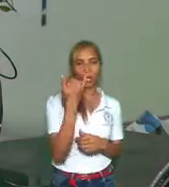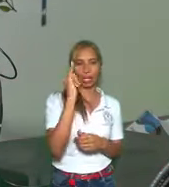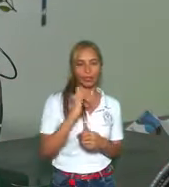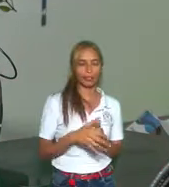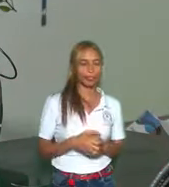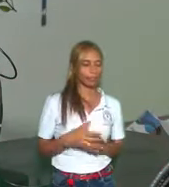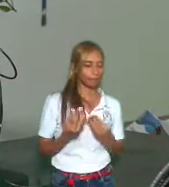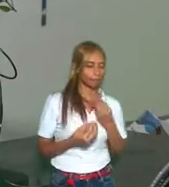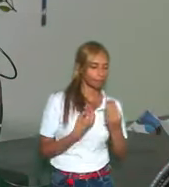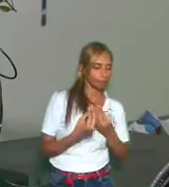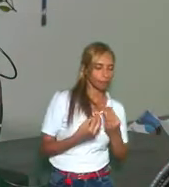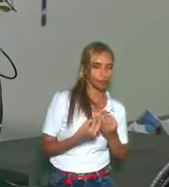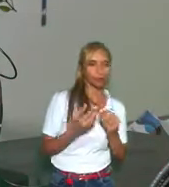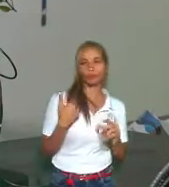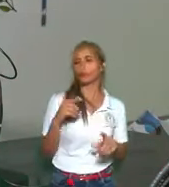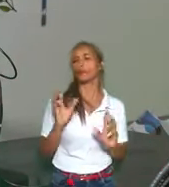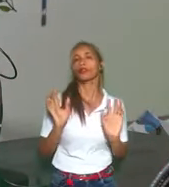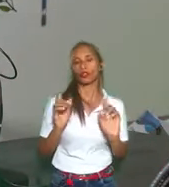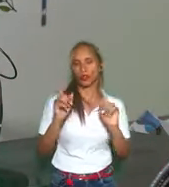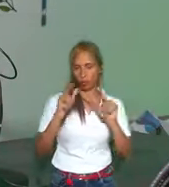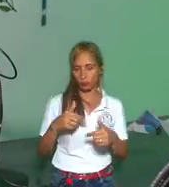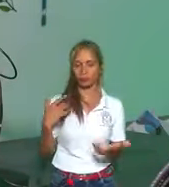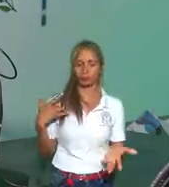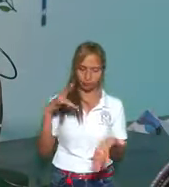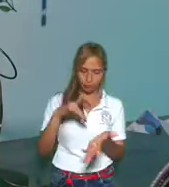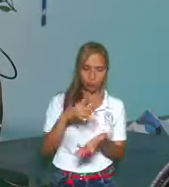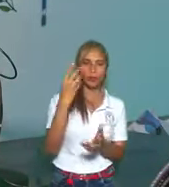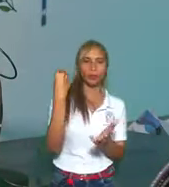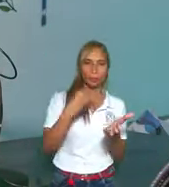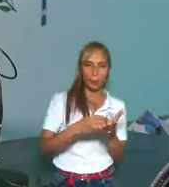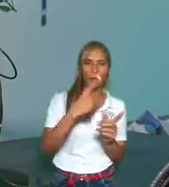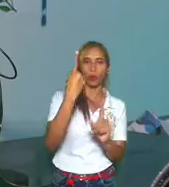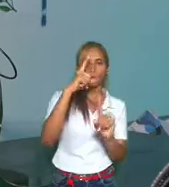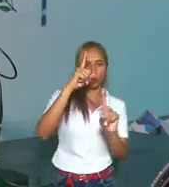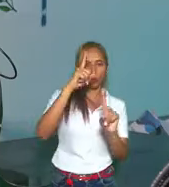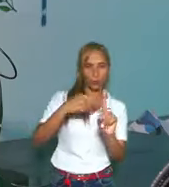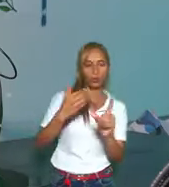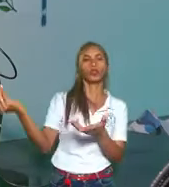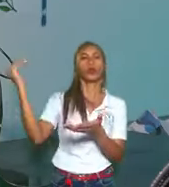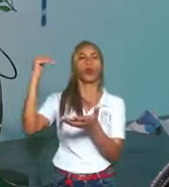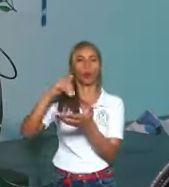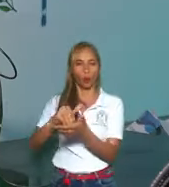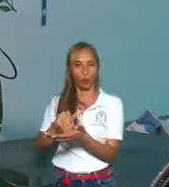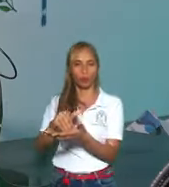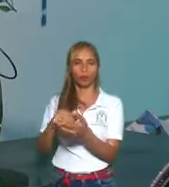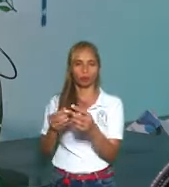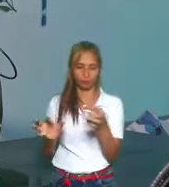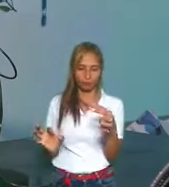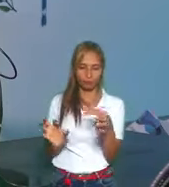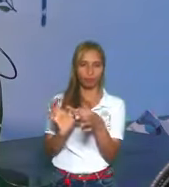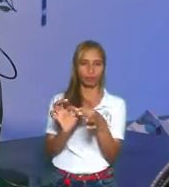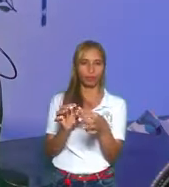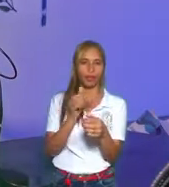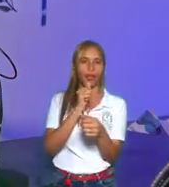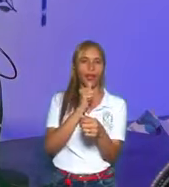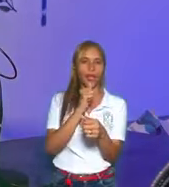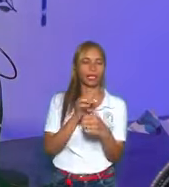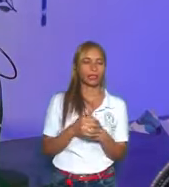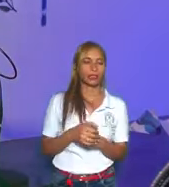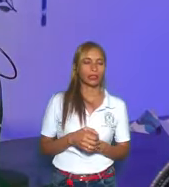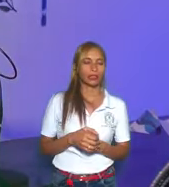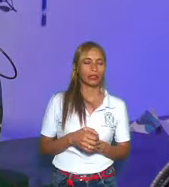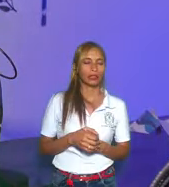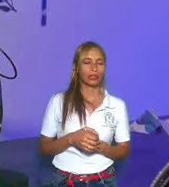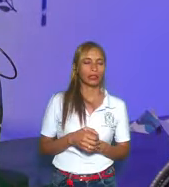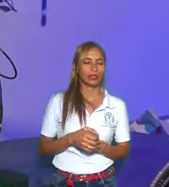es lo mismo. Pago el mes anterior y me hacen la reinstalación del servicio. Ya con deudas a partir de tres meses